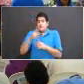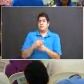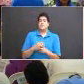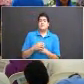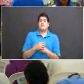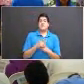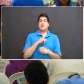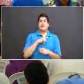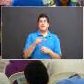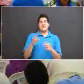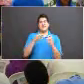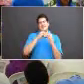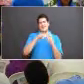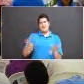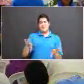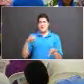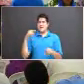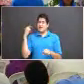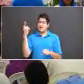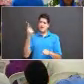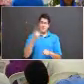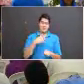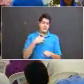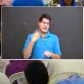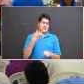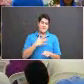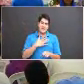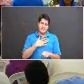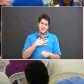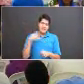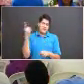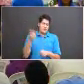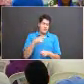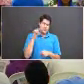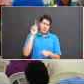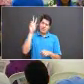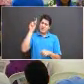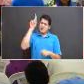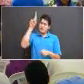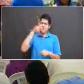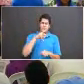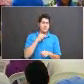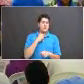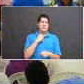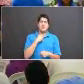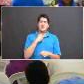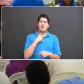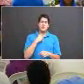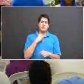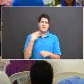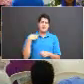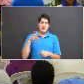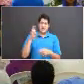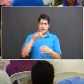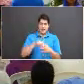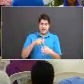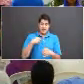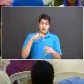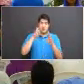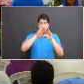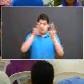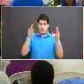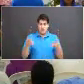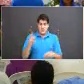sea eliminado de mí todo aquello que no te agrada, para que al acercarme a tu mesa, Señor, pueda hacerlo